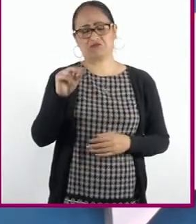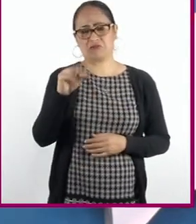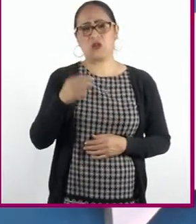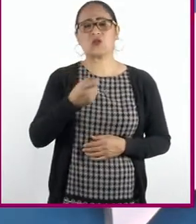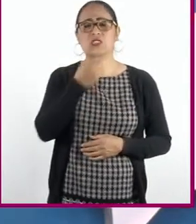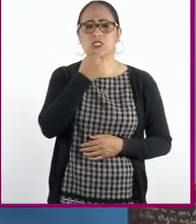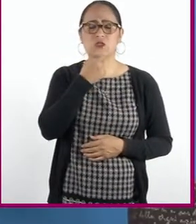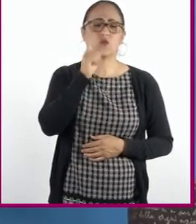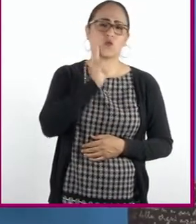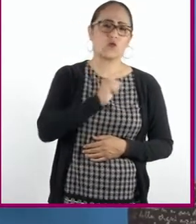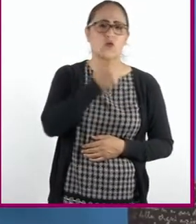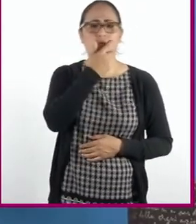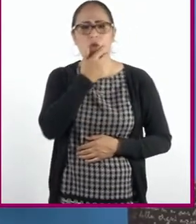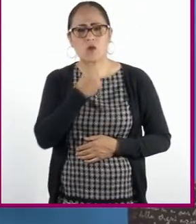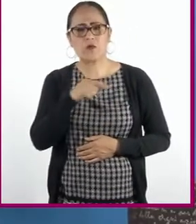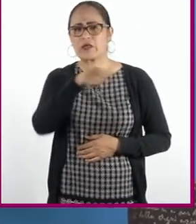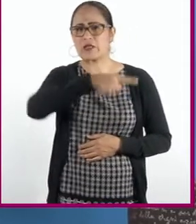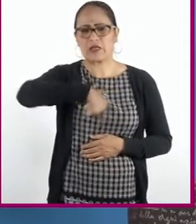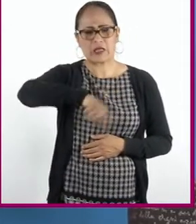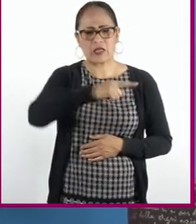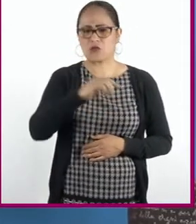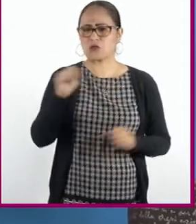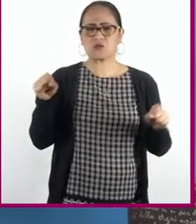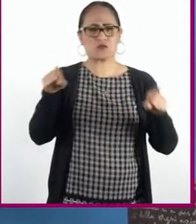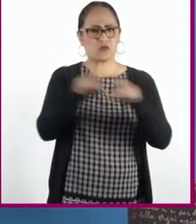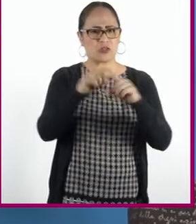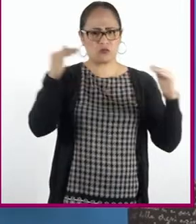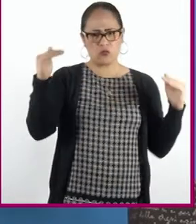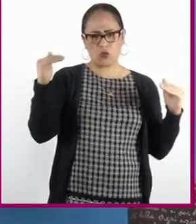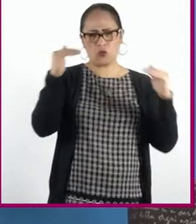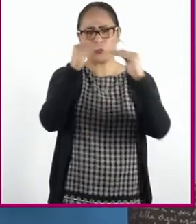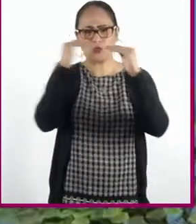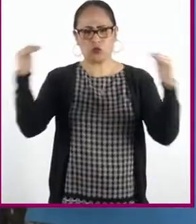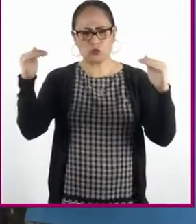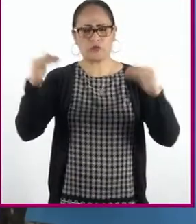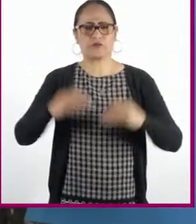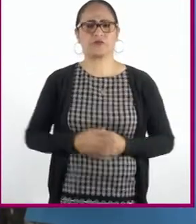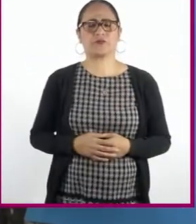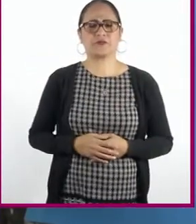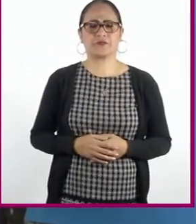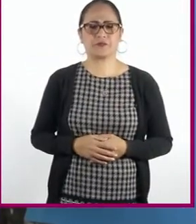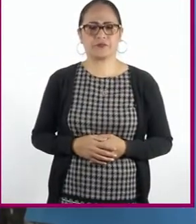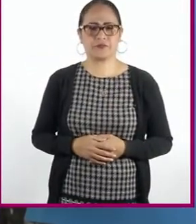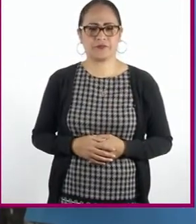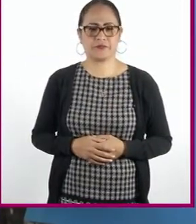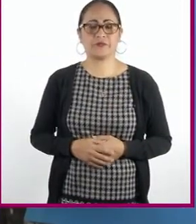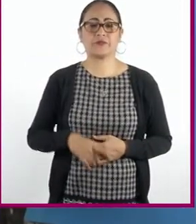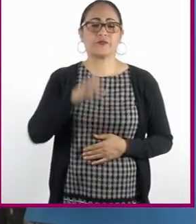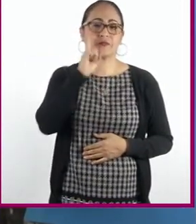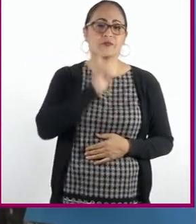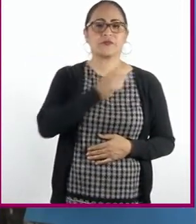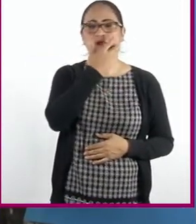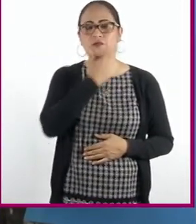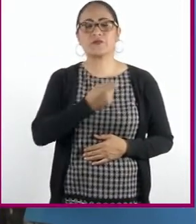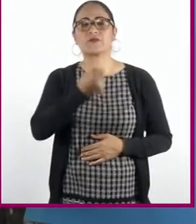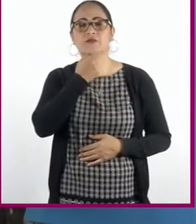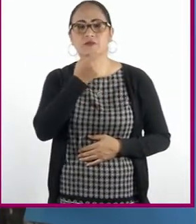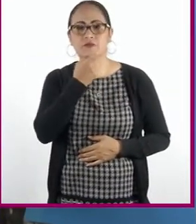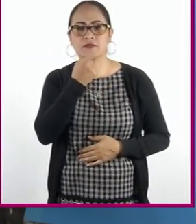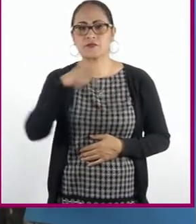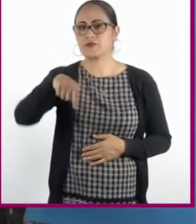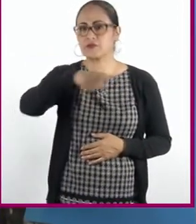niños y niñas tienen el mismo estatus que todos los demás miembros de la familia humana. Las niñas y los niños empiezan